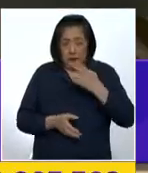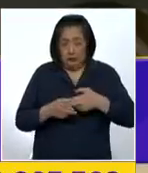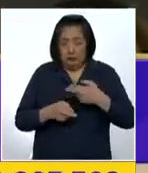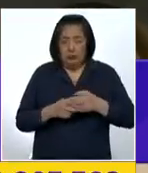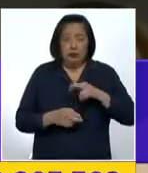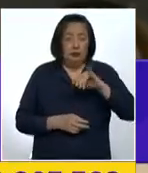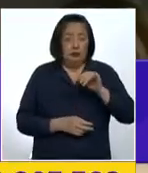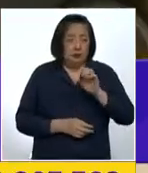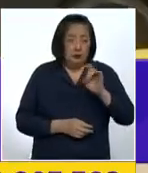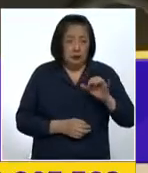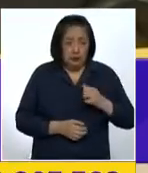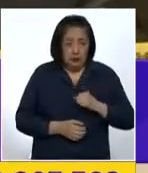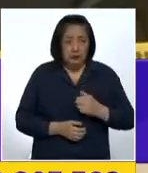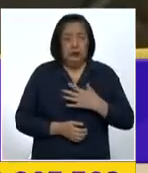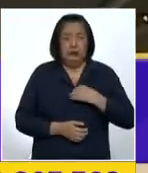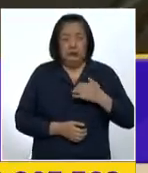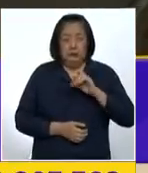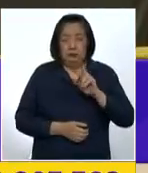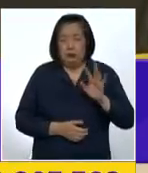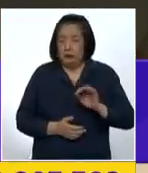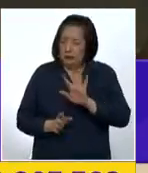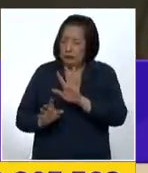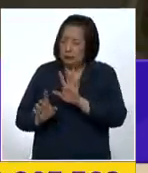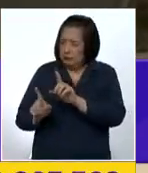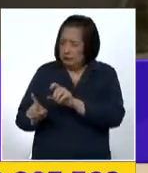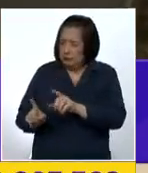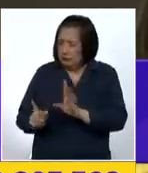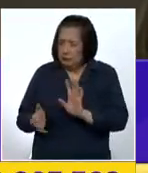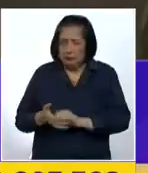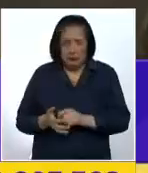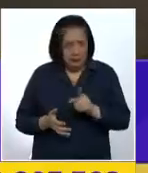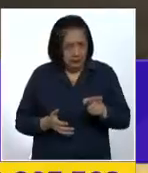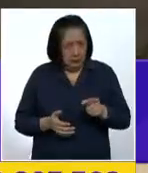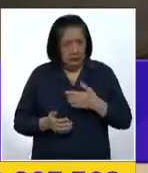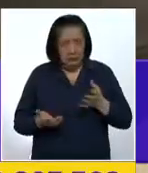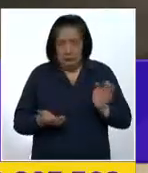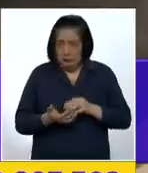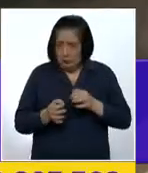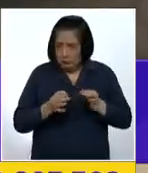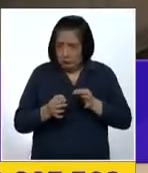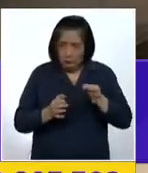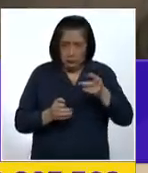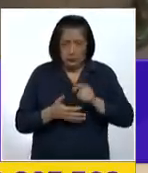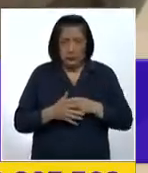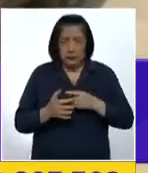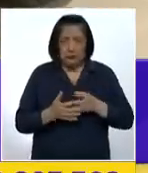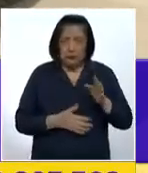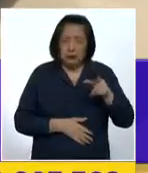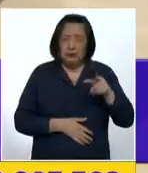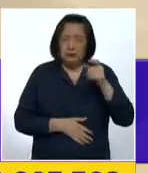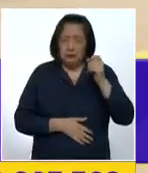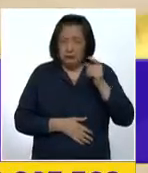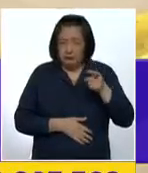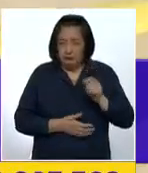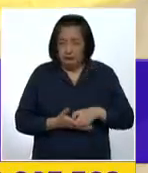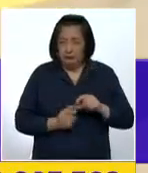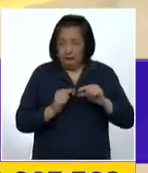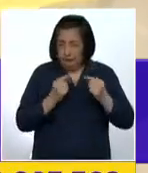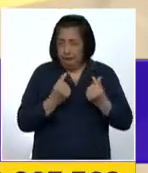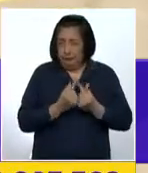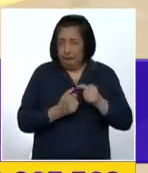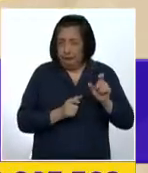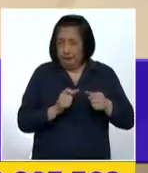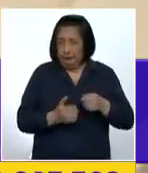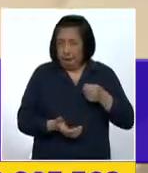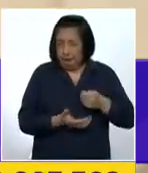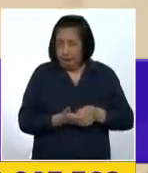de 23 años. Alicia. Ajá, reiterar entonces esos detalles que son importantes, ¿no? Porque entiendo que esta banda de